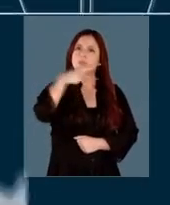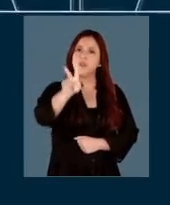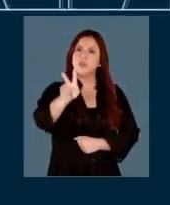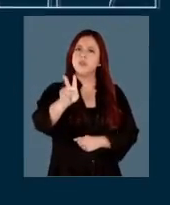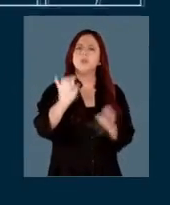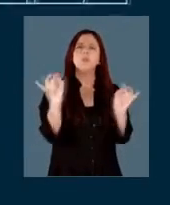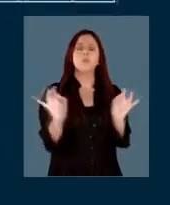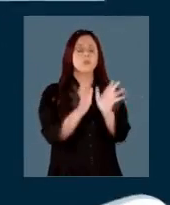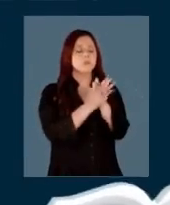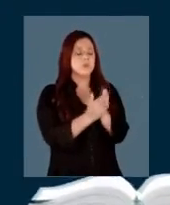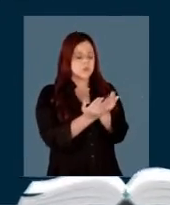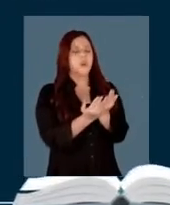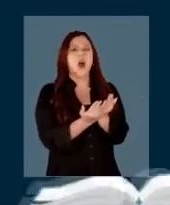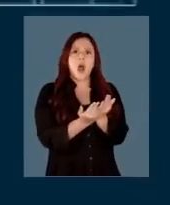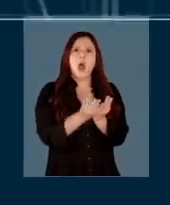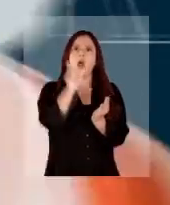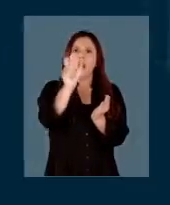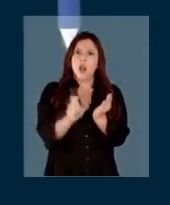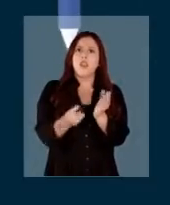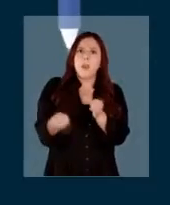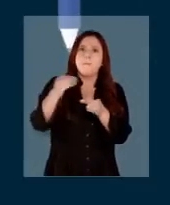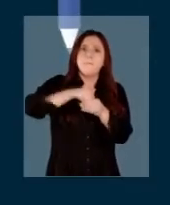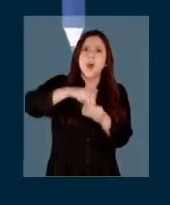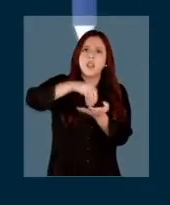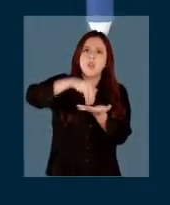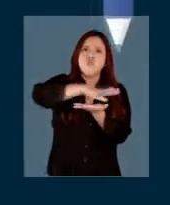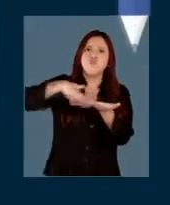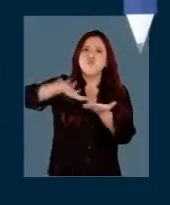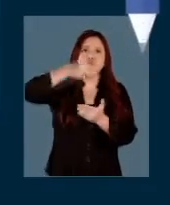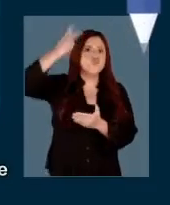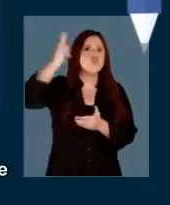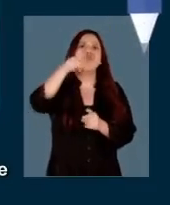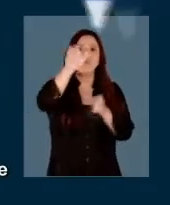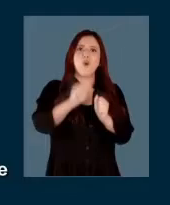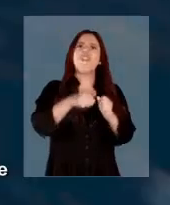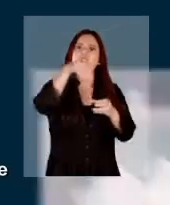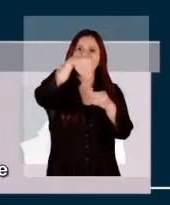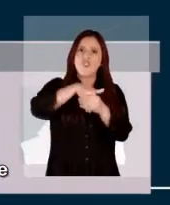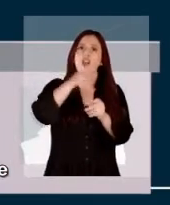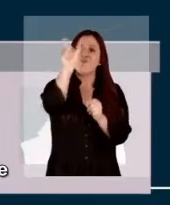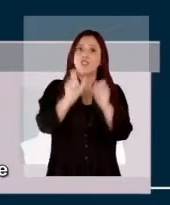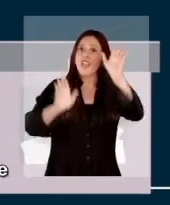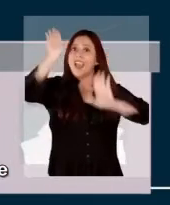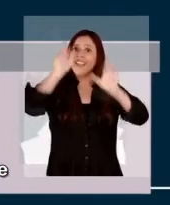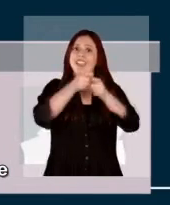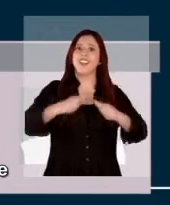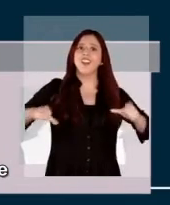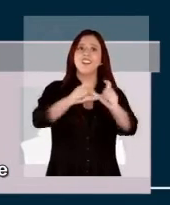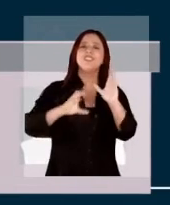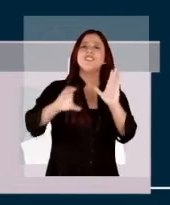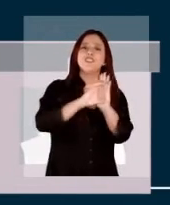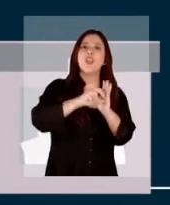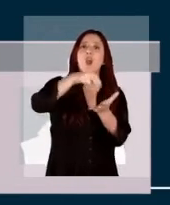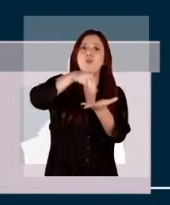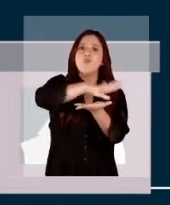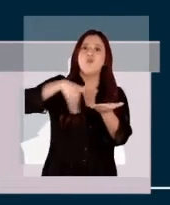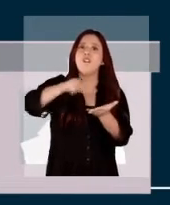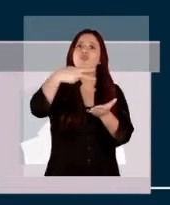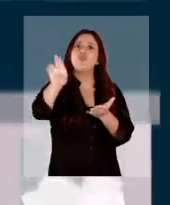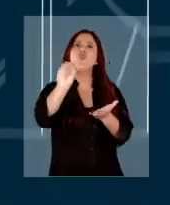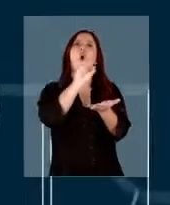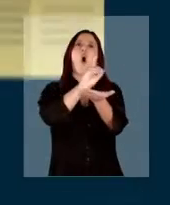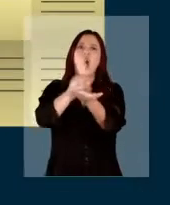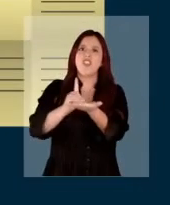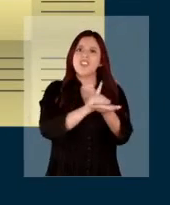mesas, siendo la 1 y 2B y desde la 1 a la 12M. Ya. Y en la escuela de los